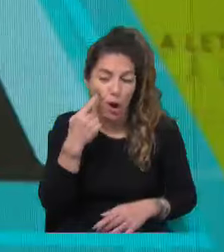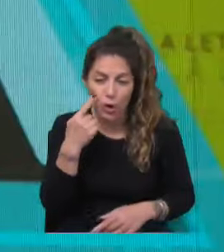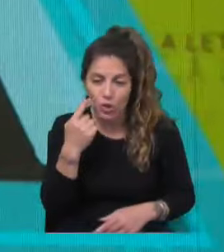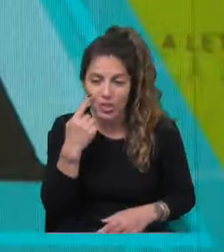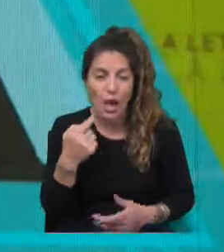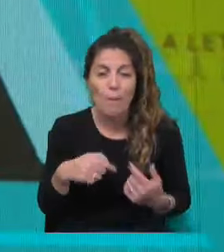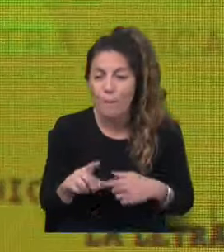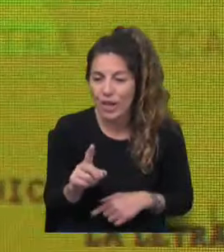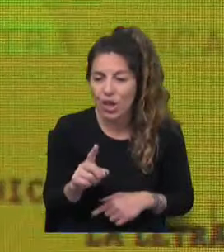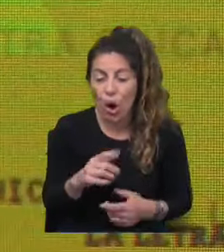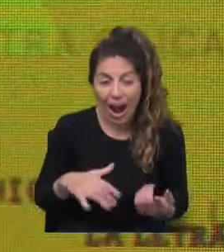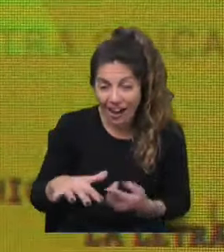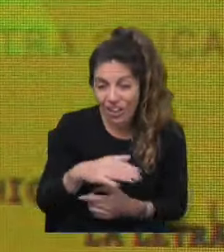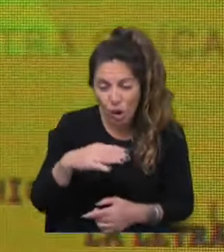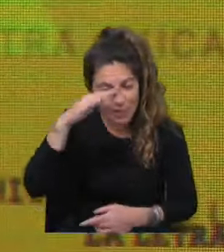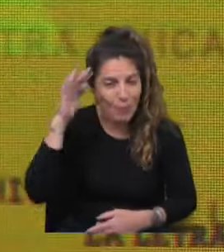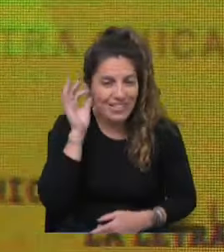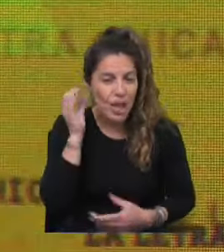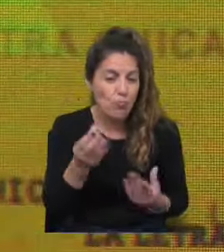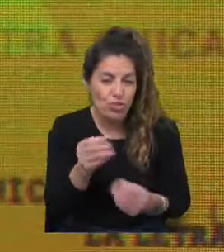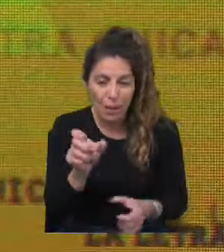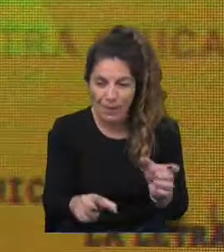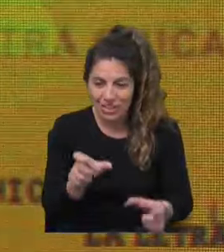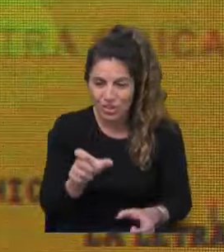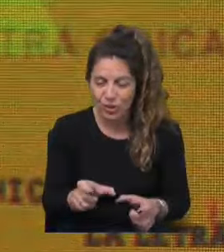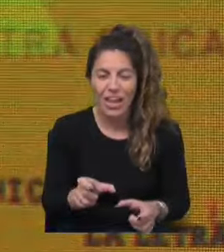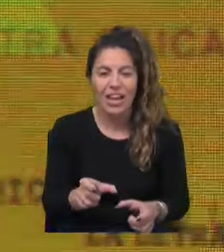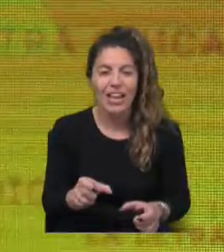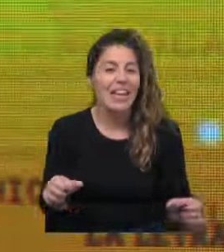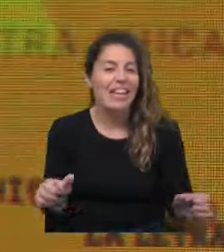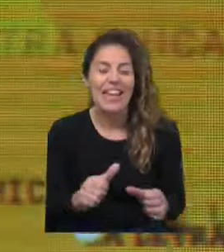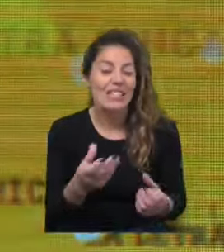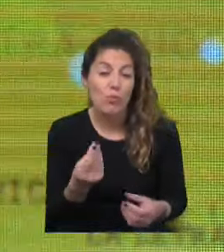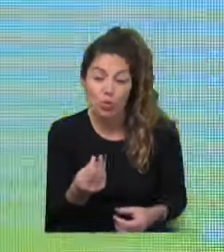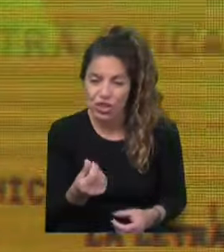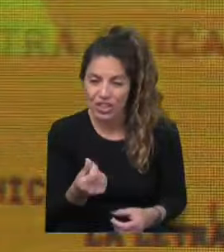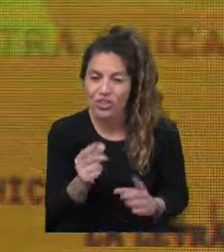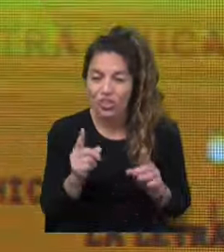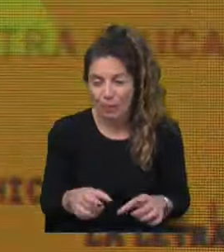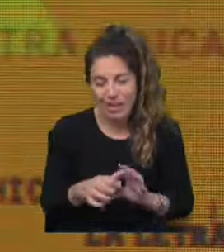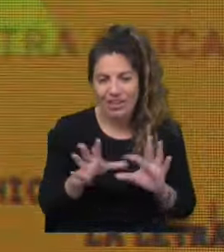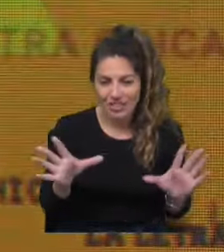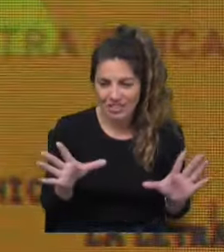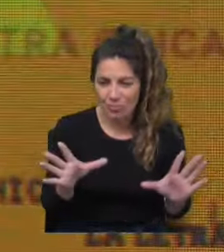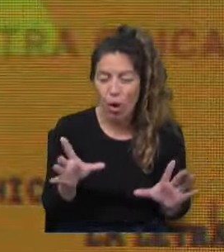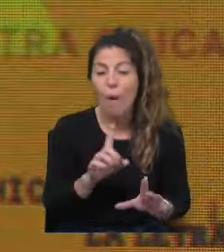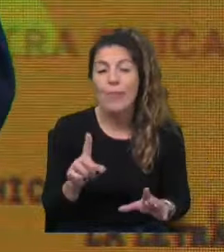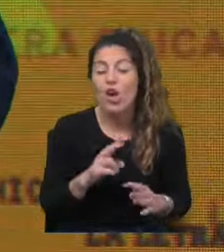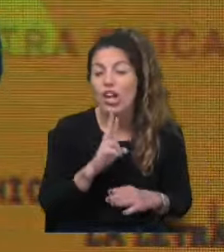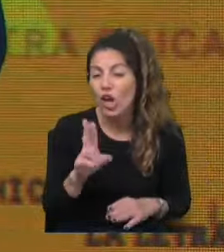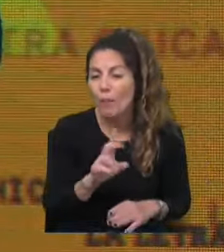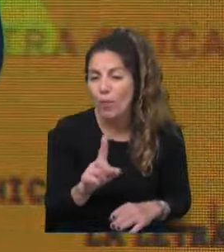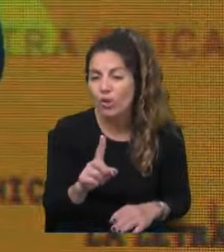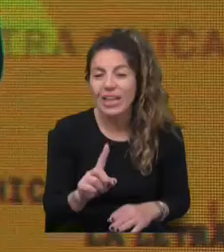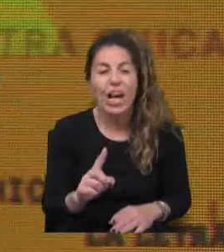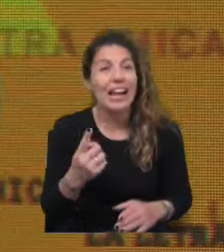pero alrededor de Marcet hay un montón de gente que hace mucho dinero, eso también está clarísimo, pero que no responde a lo que uno,